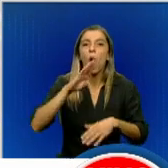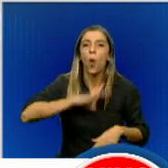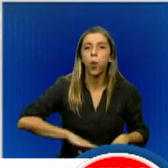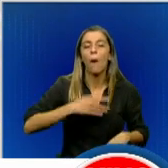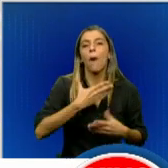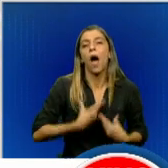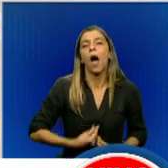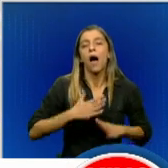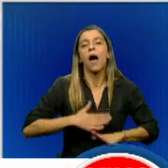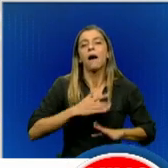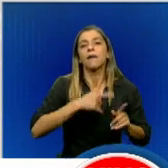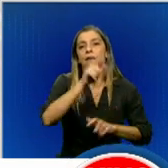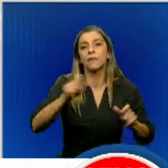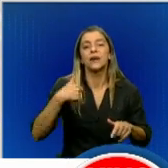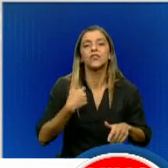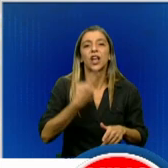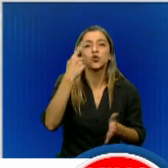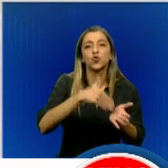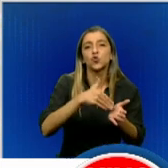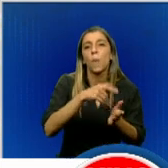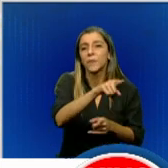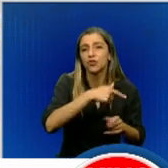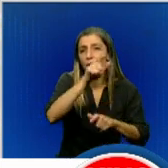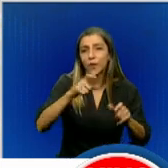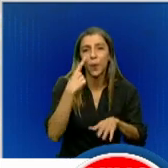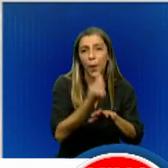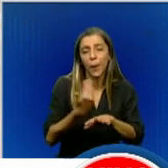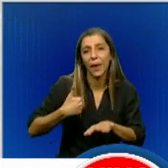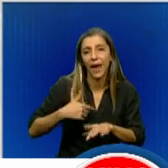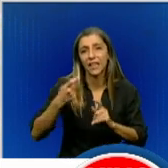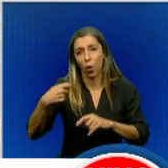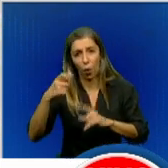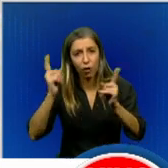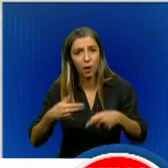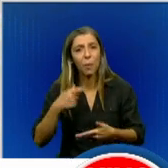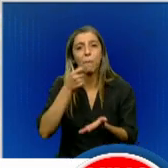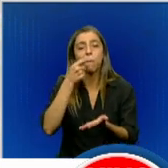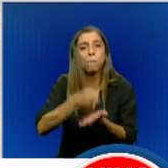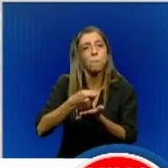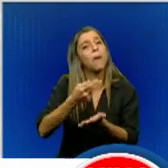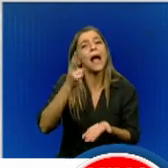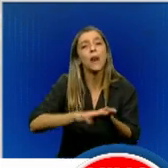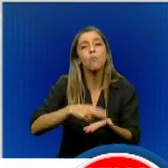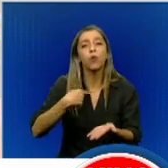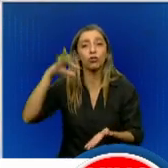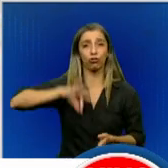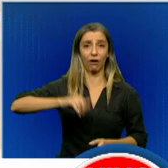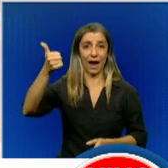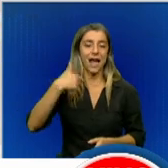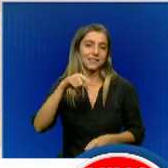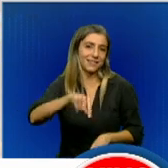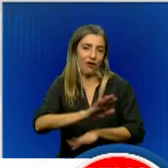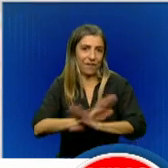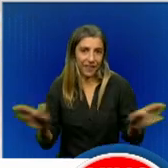argentinos dejen de pagar el impuesto a las ganancias trabajadores y jubilados porque quienes se oponen a esto contradictoriamente nos piden bajar de